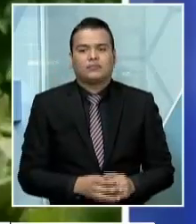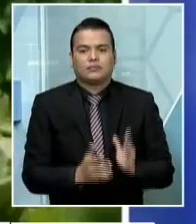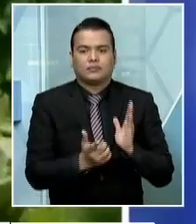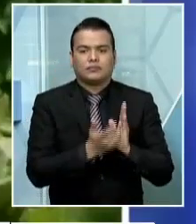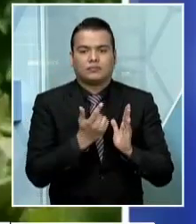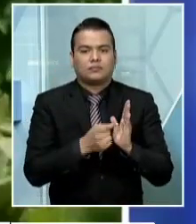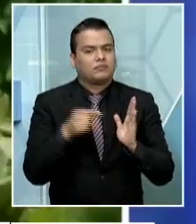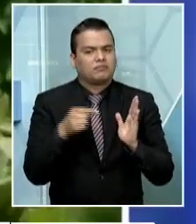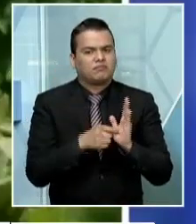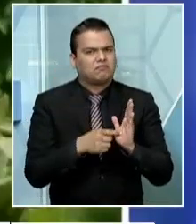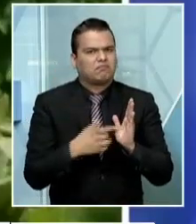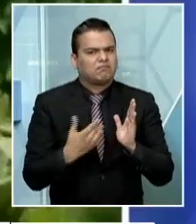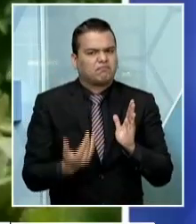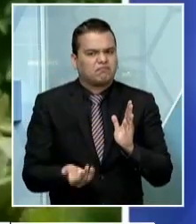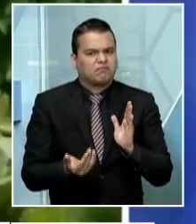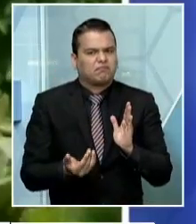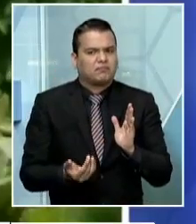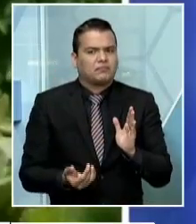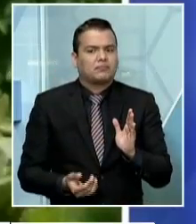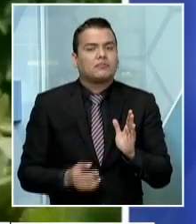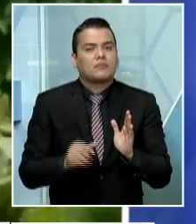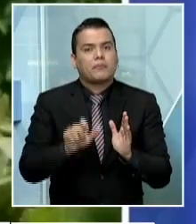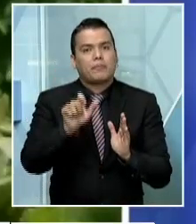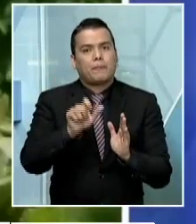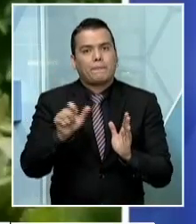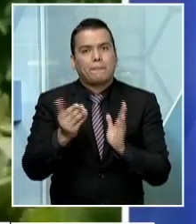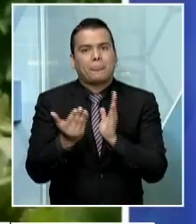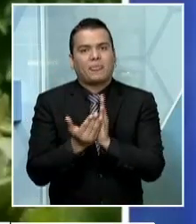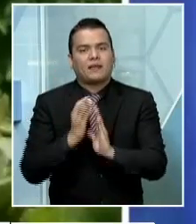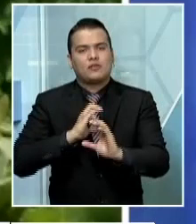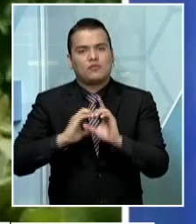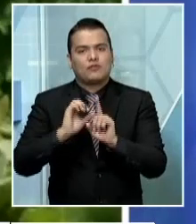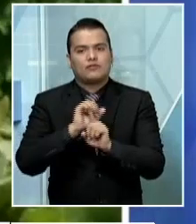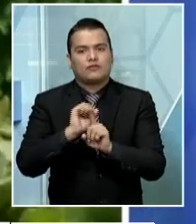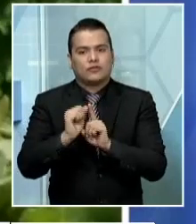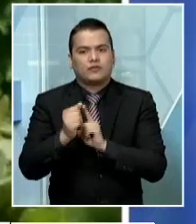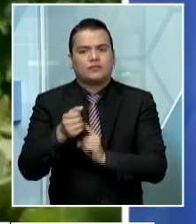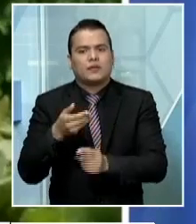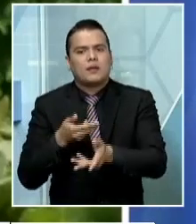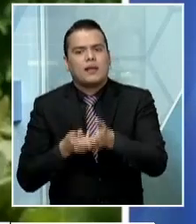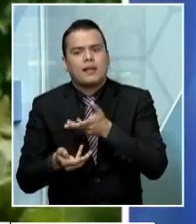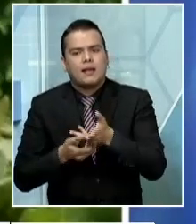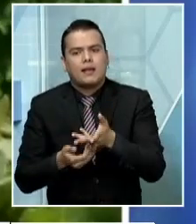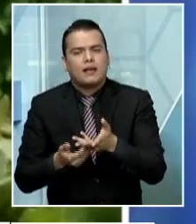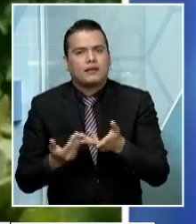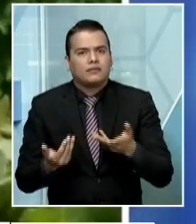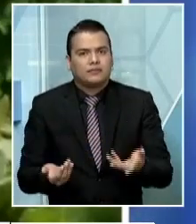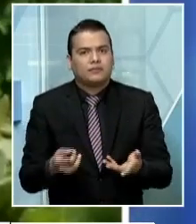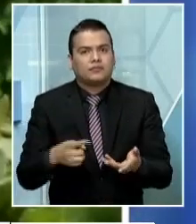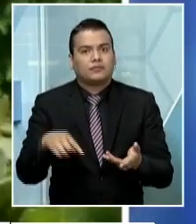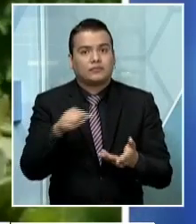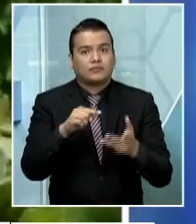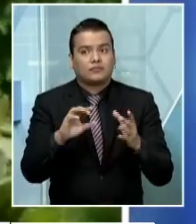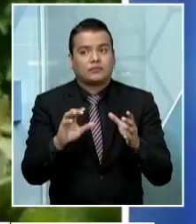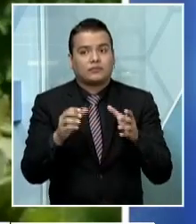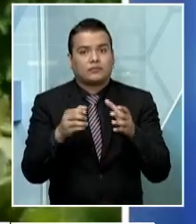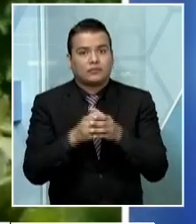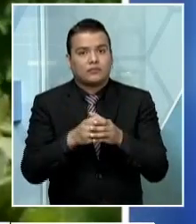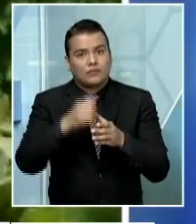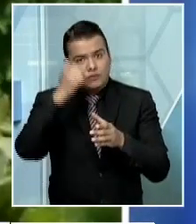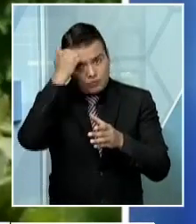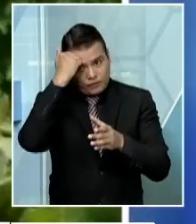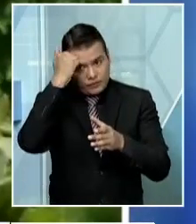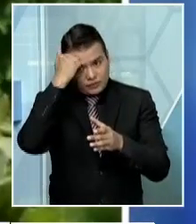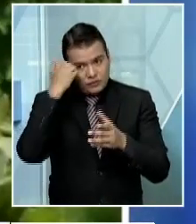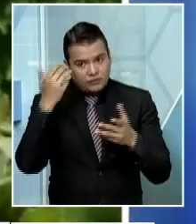que fue pensado y escrito para estudiantes de comunicación social, de periodismo, para que con sus docentes tuvieran una herramienta